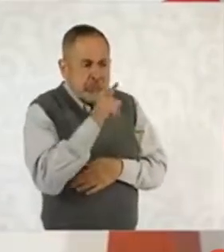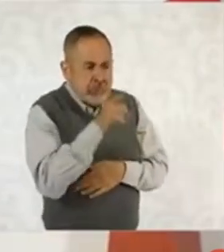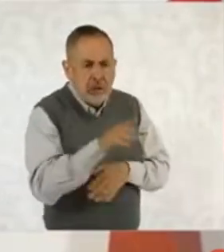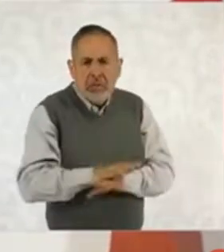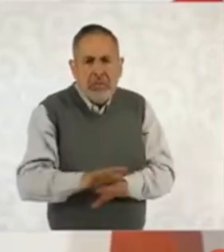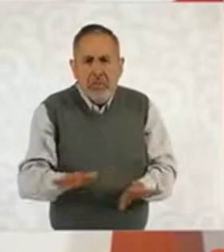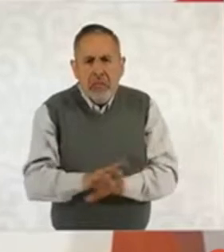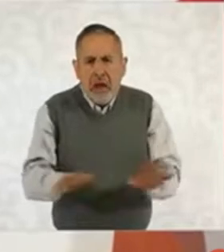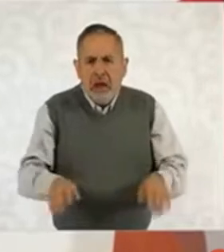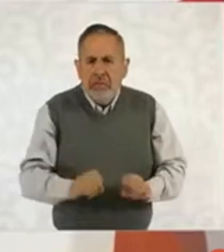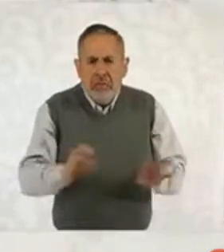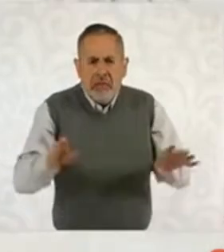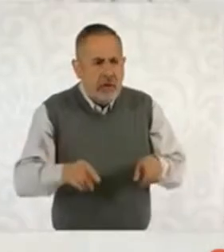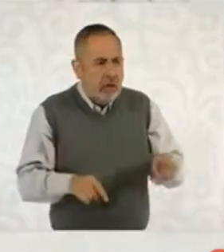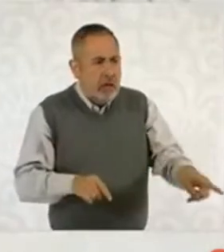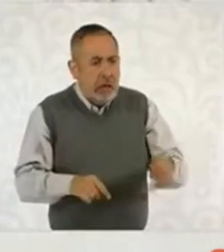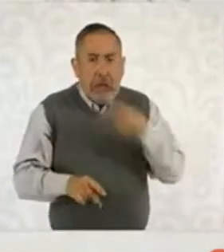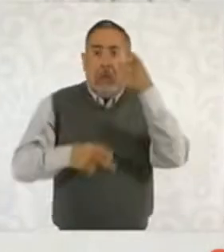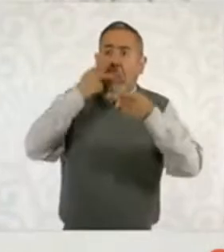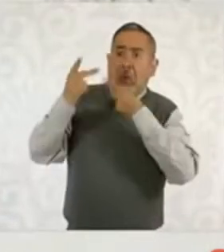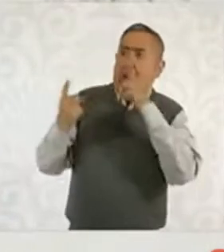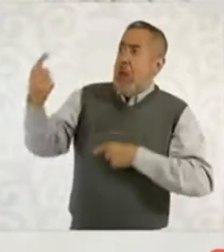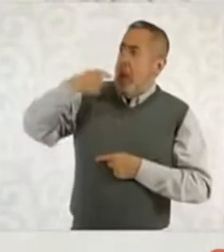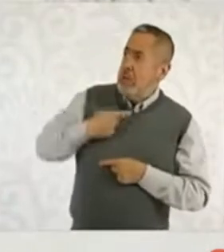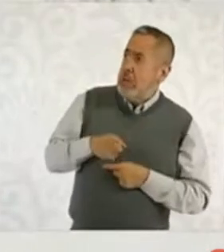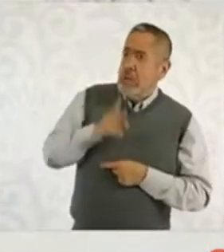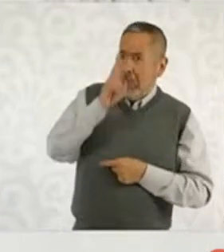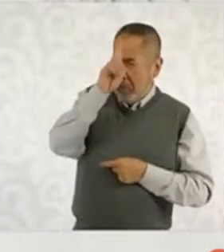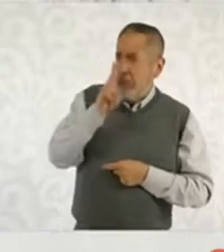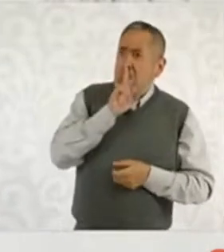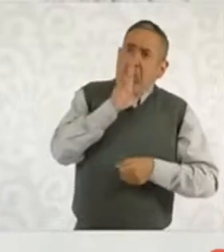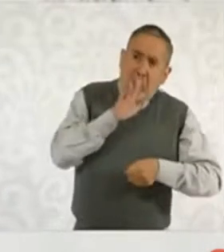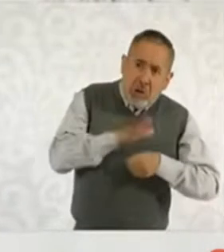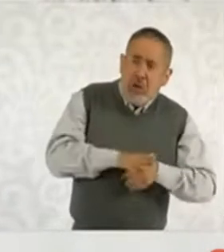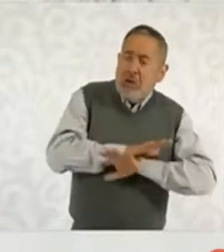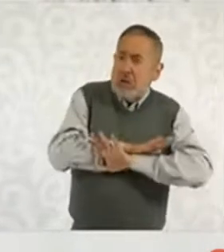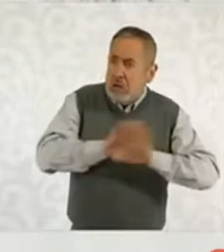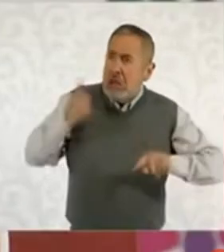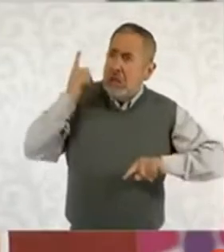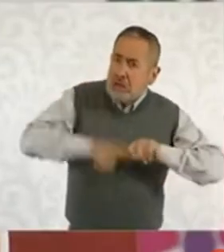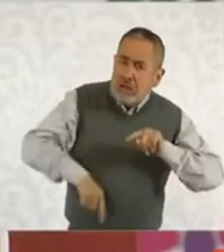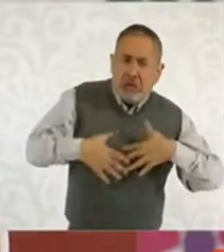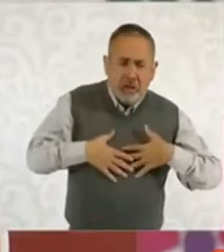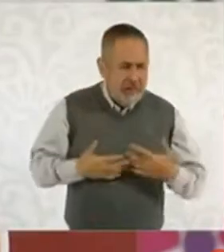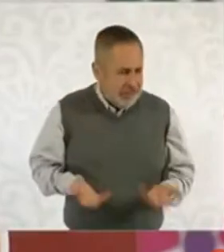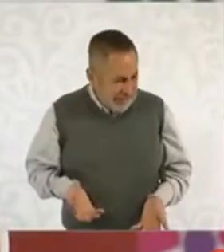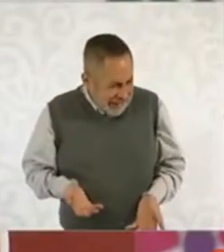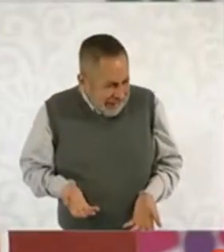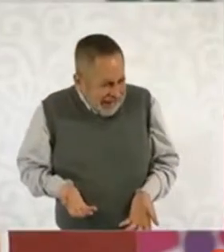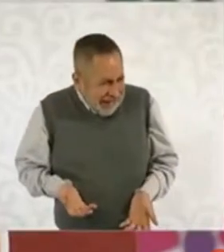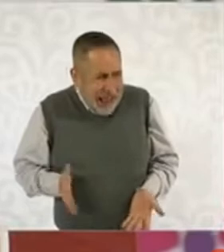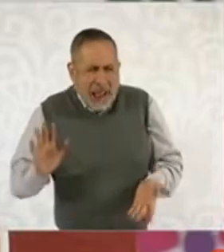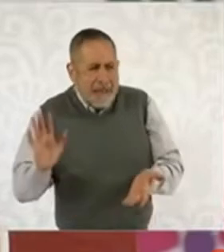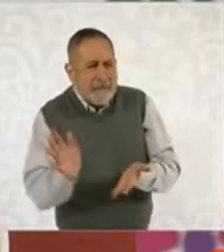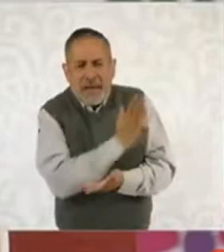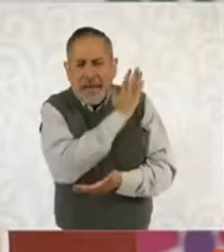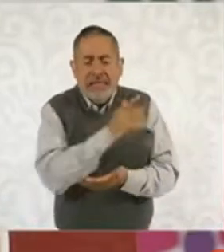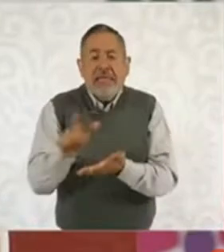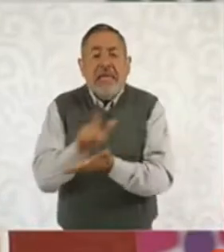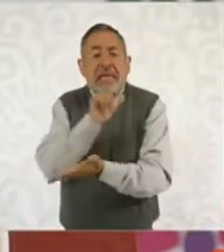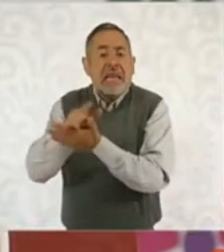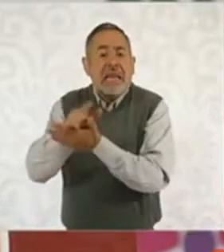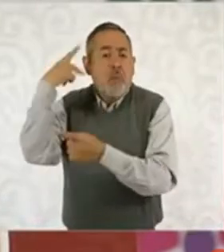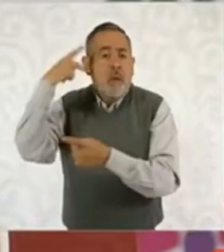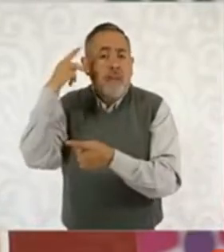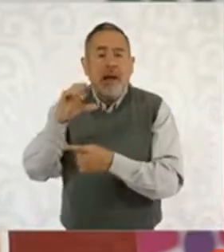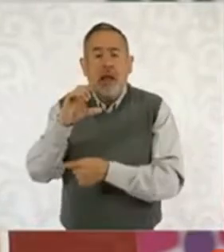hablan de censura. ¿De dónde surgió la crítica? De dos leyes. Una ley que era de ciberacoso, que no tenía